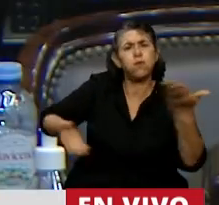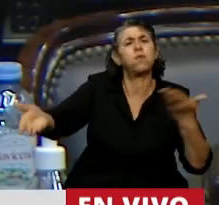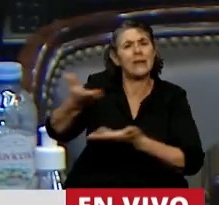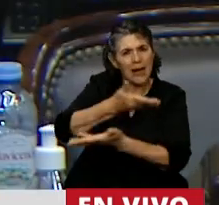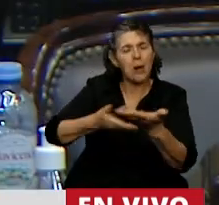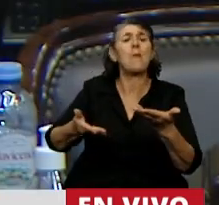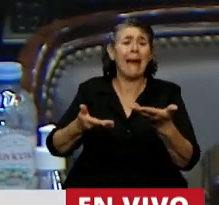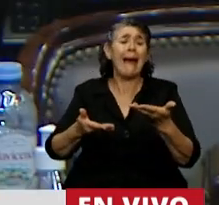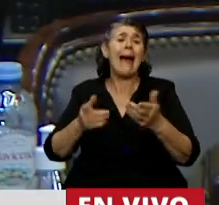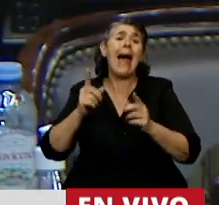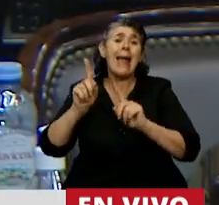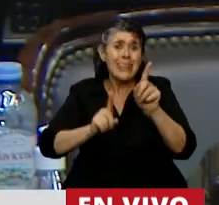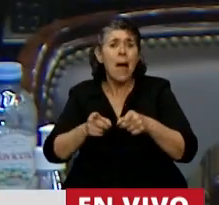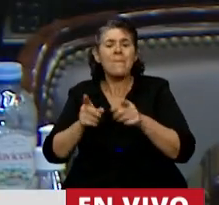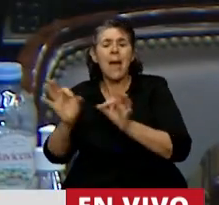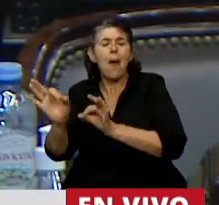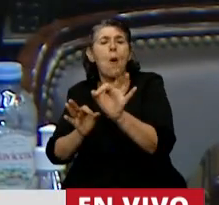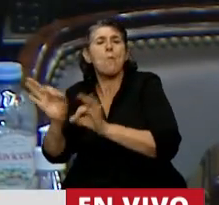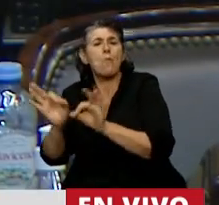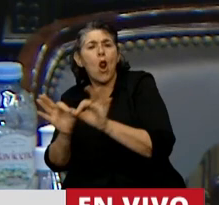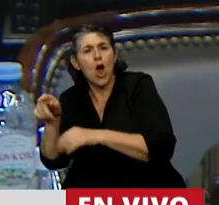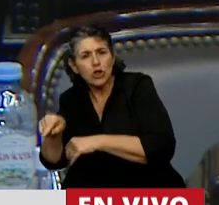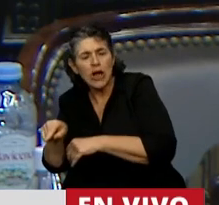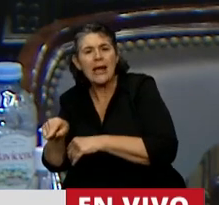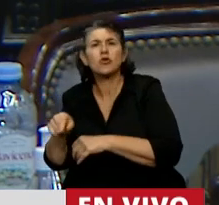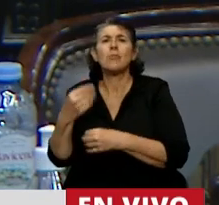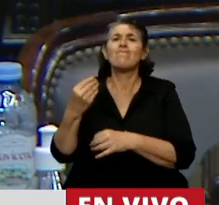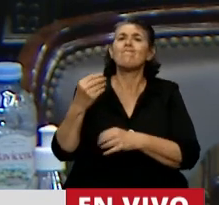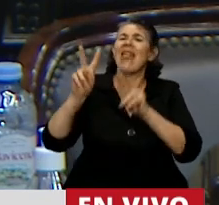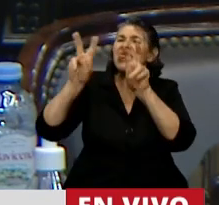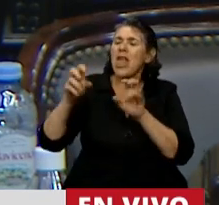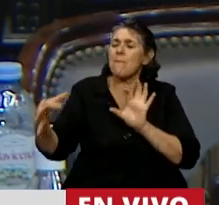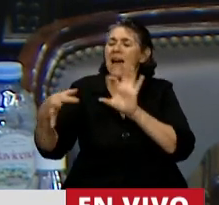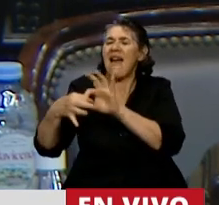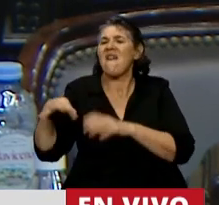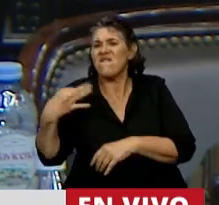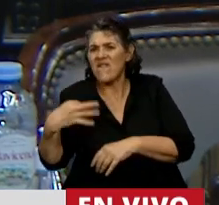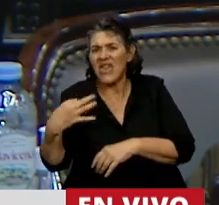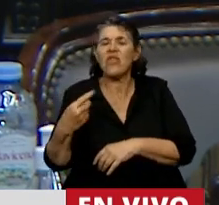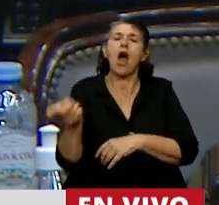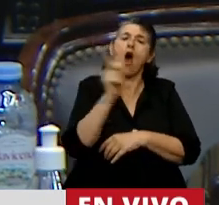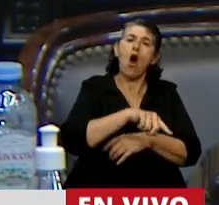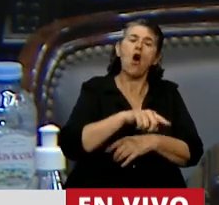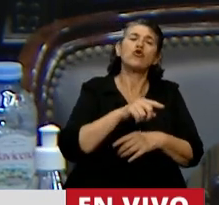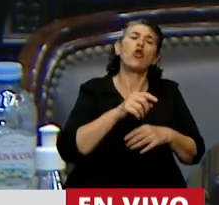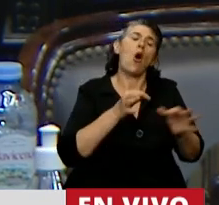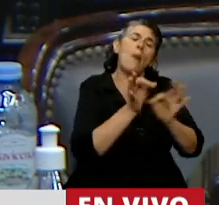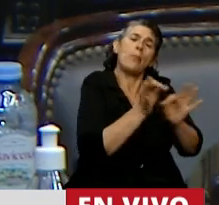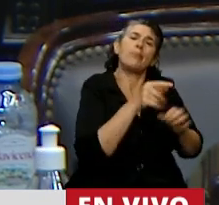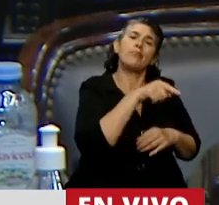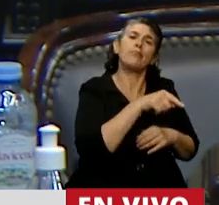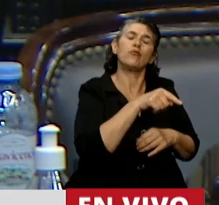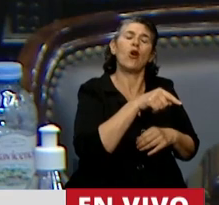con proyectos que establecían criterios vinculados con el tema de la vida y otros referidos al aborto en los que se fijaba su